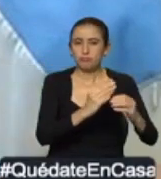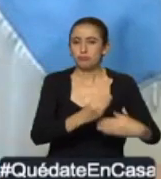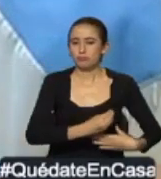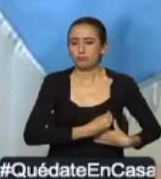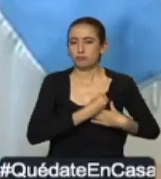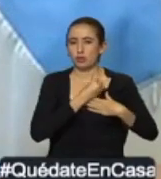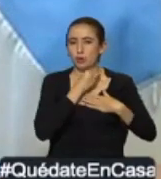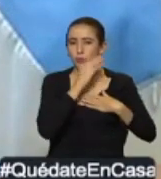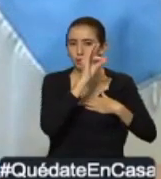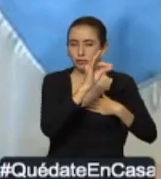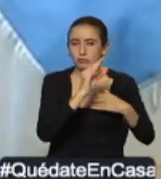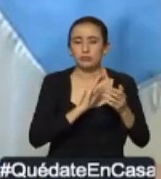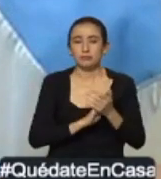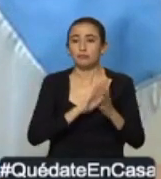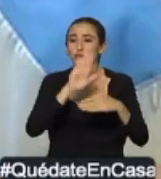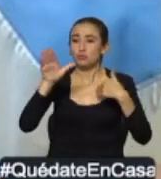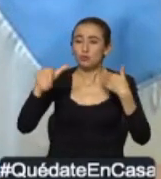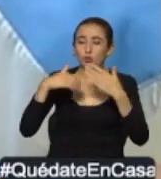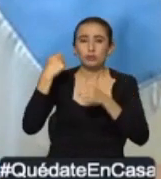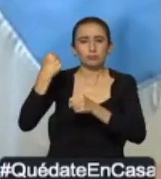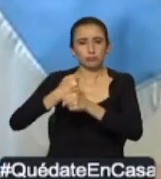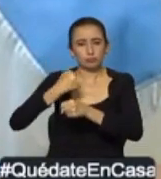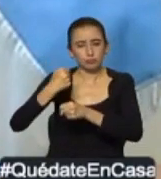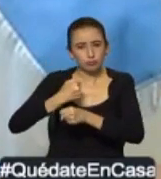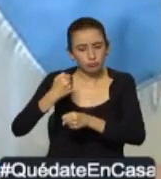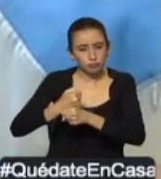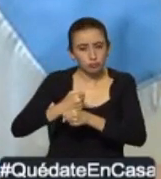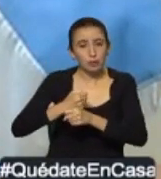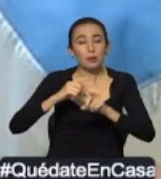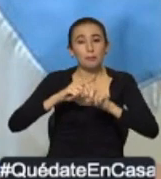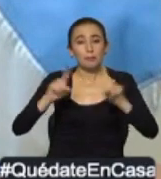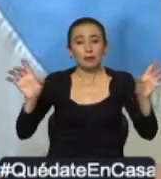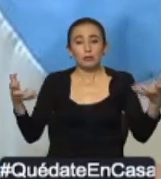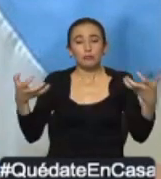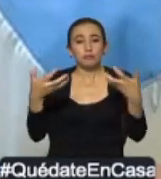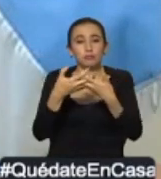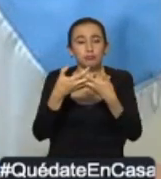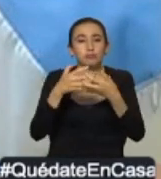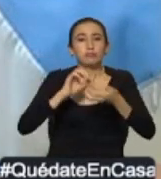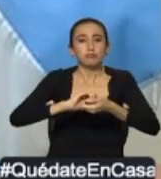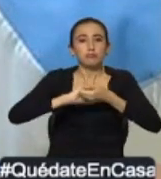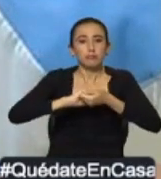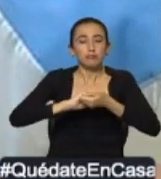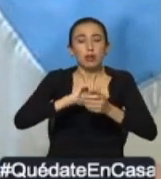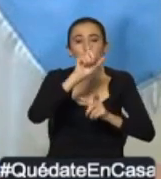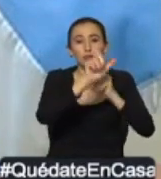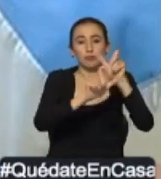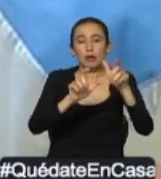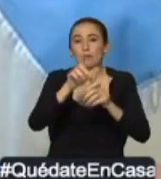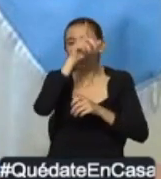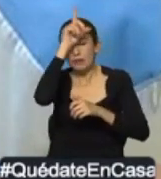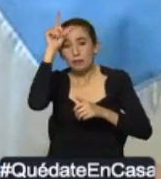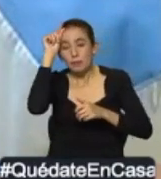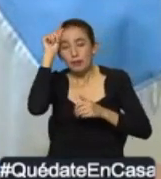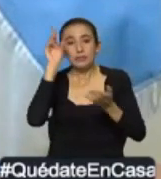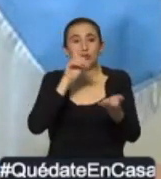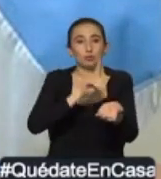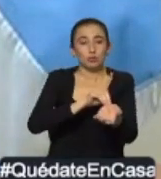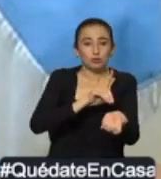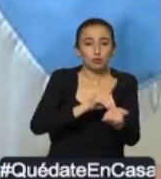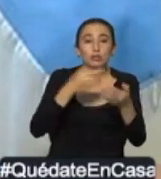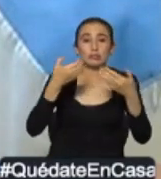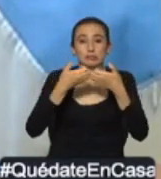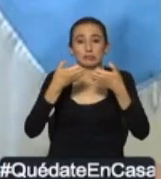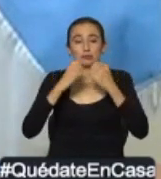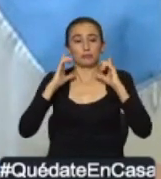esfuerzo colectivo que demanda sacrificios de nuestro pueblo y también de nuestros médicos enfermeras y personal de salud que